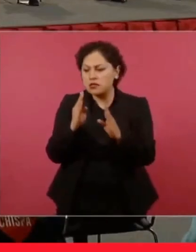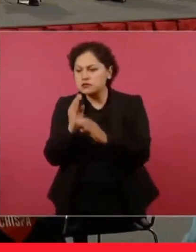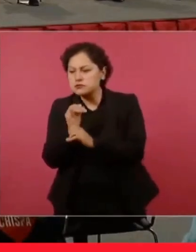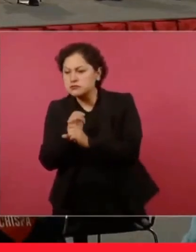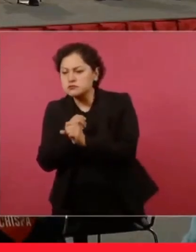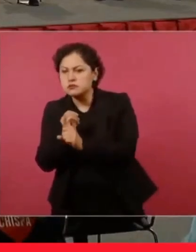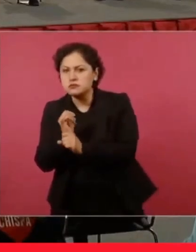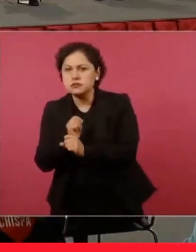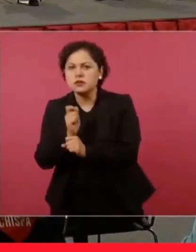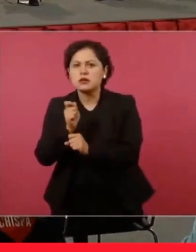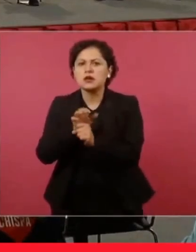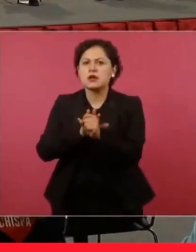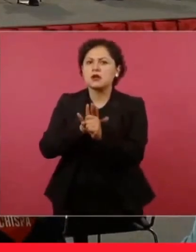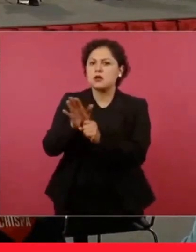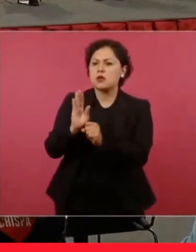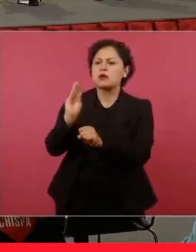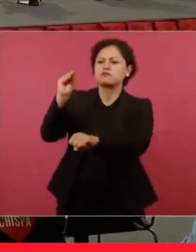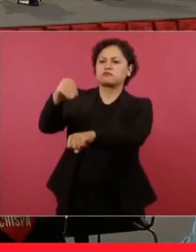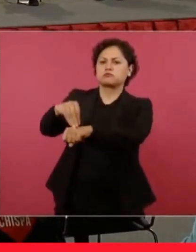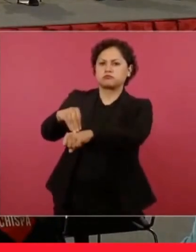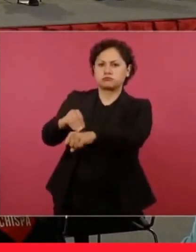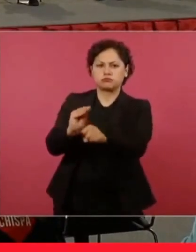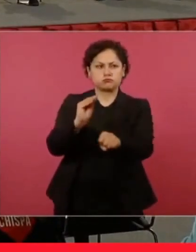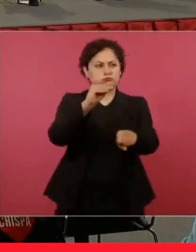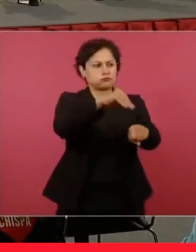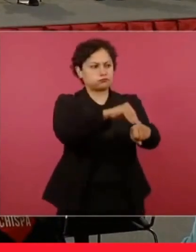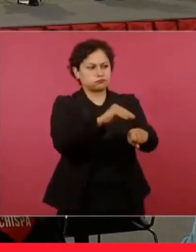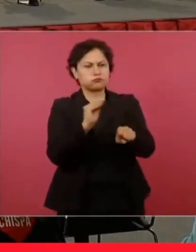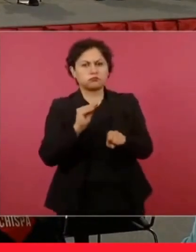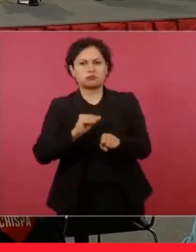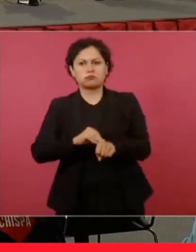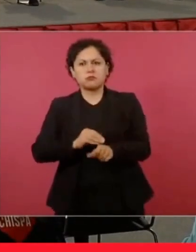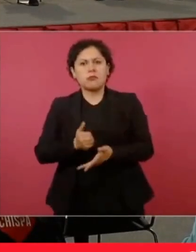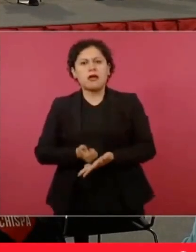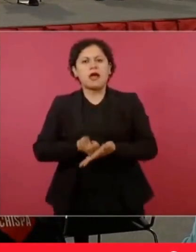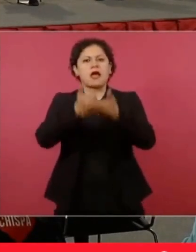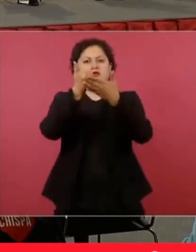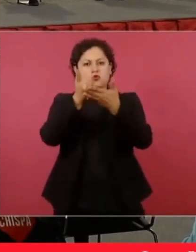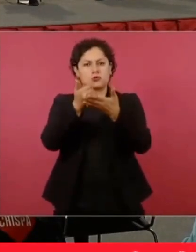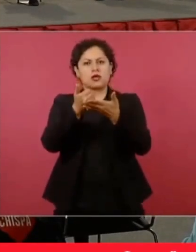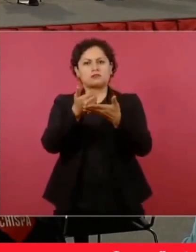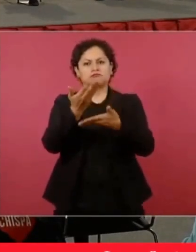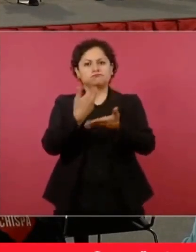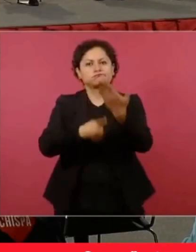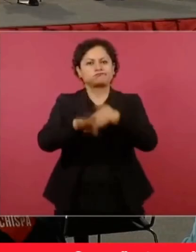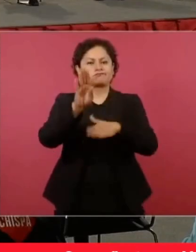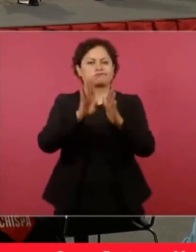el crecimiento económico del país. La que sigue, por favor.